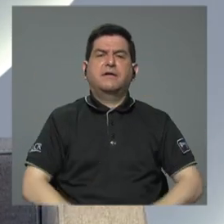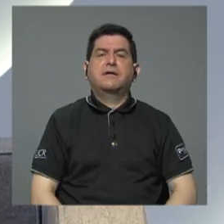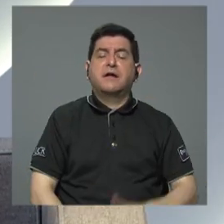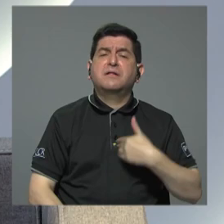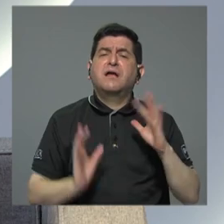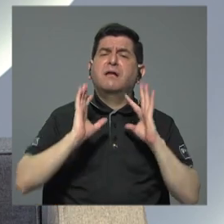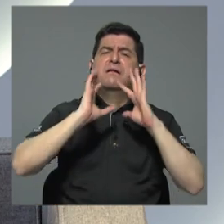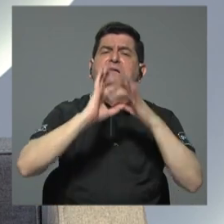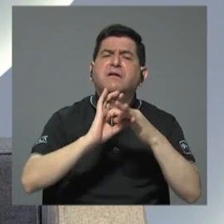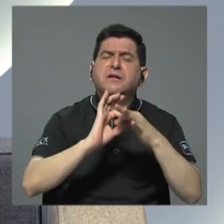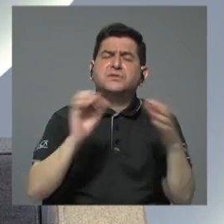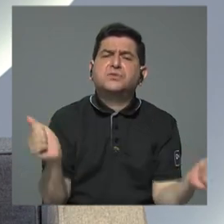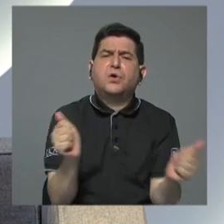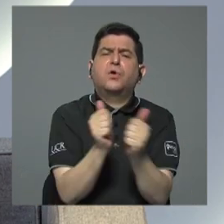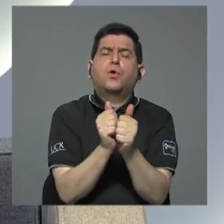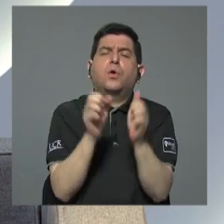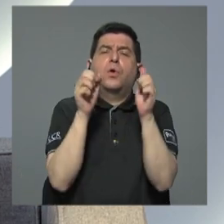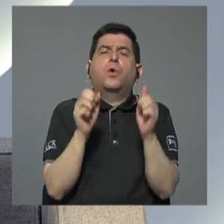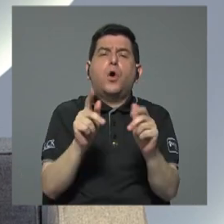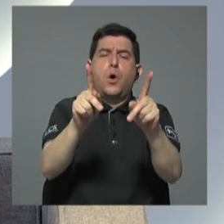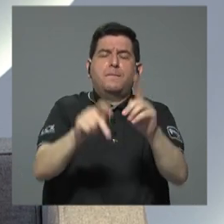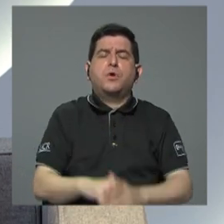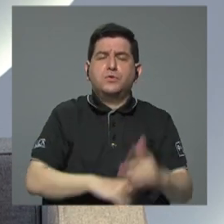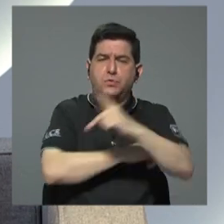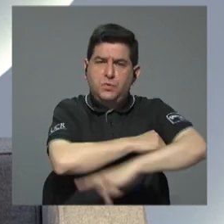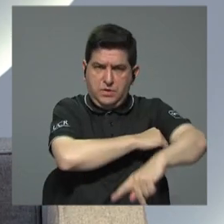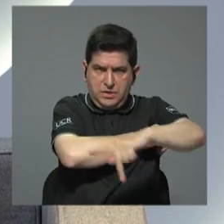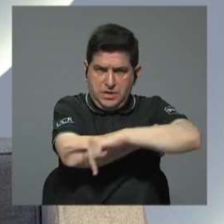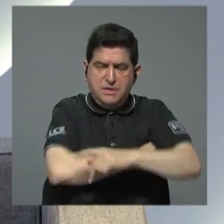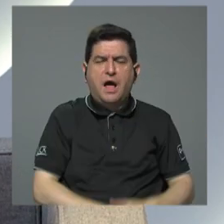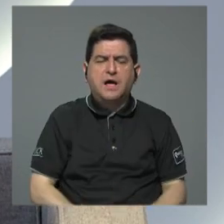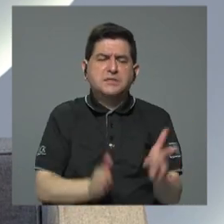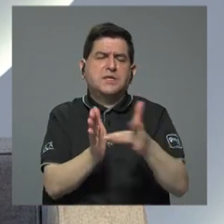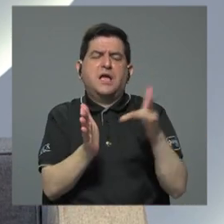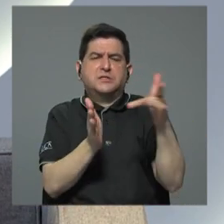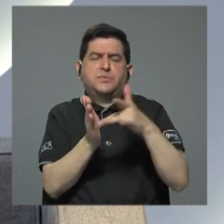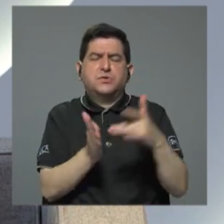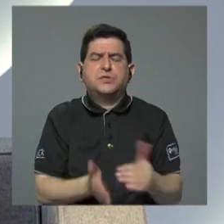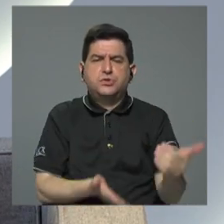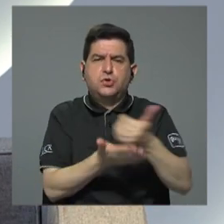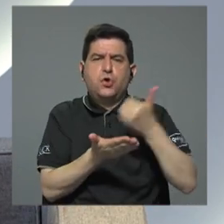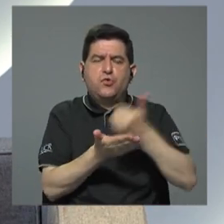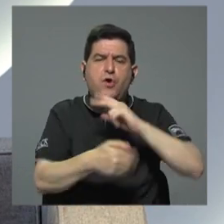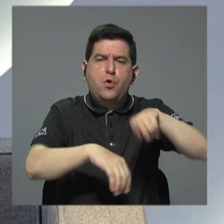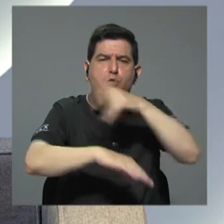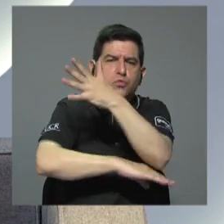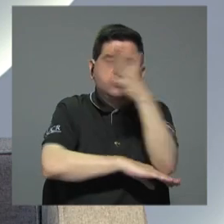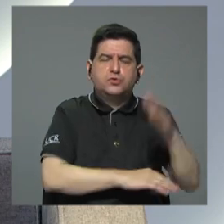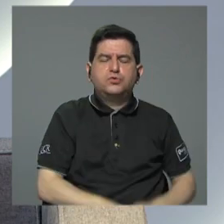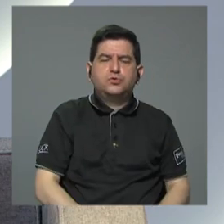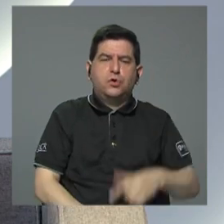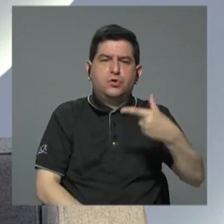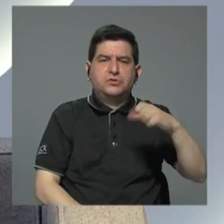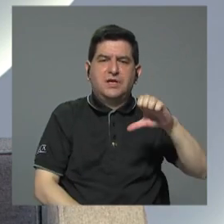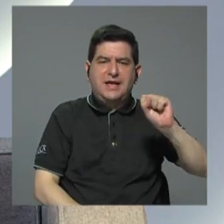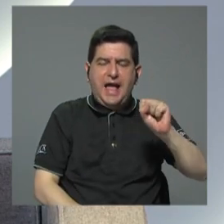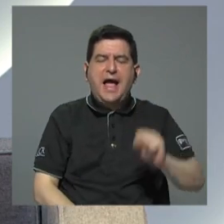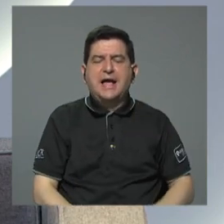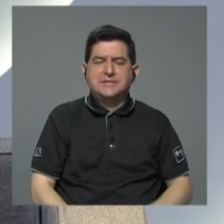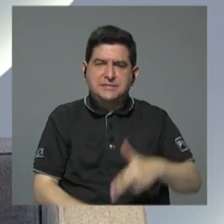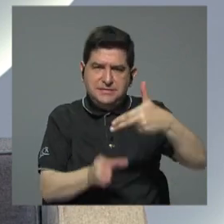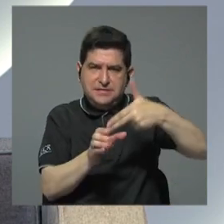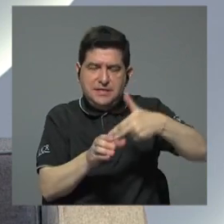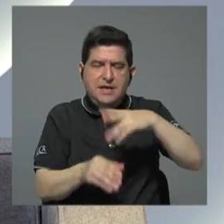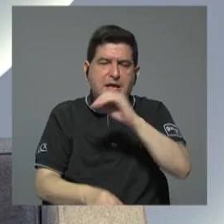tiene que ver con las posibilidades de que en nuestro país se exploten los recursos naturales, gas y petróleo y la propia